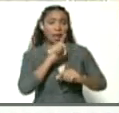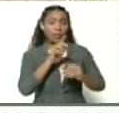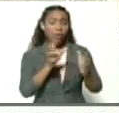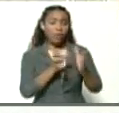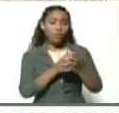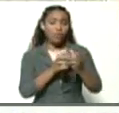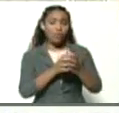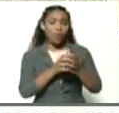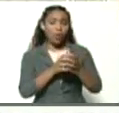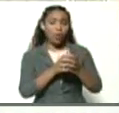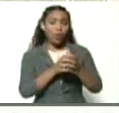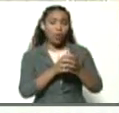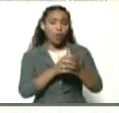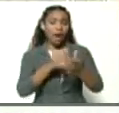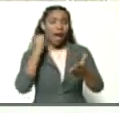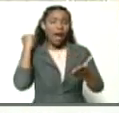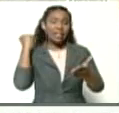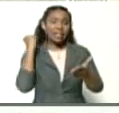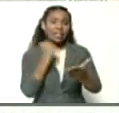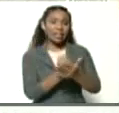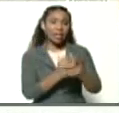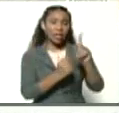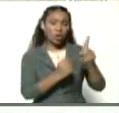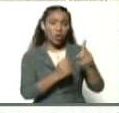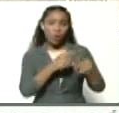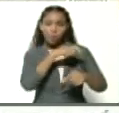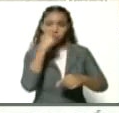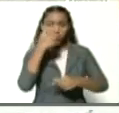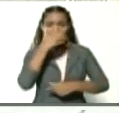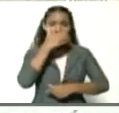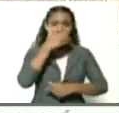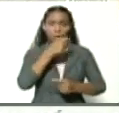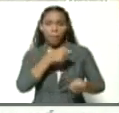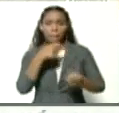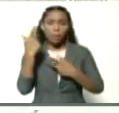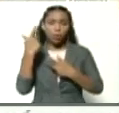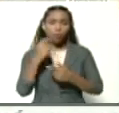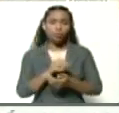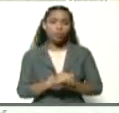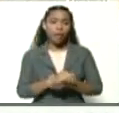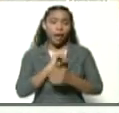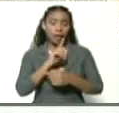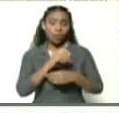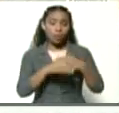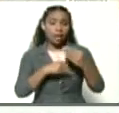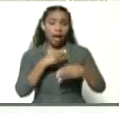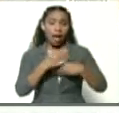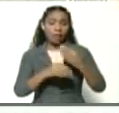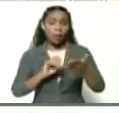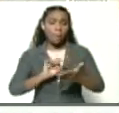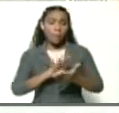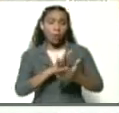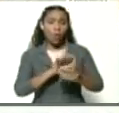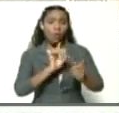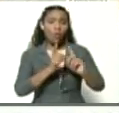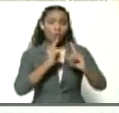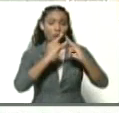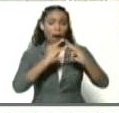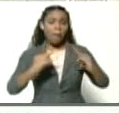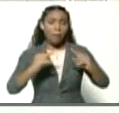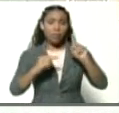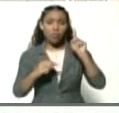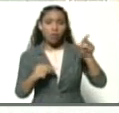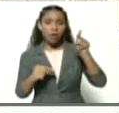grupos asesinos, narcotraficantes. Le hemos desalojado varios campamentos ya.